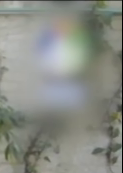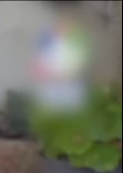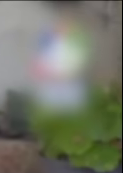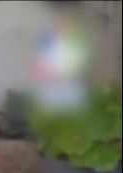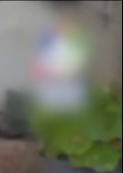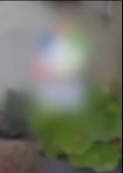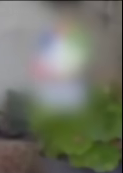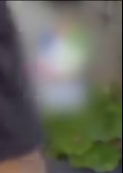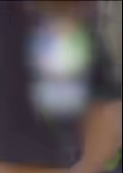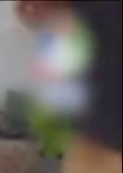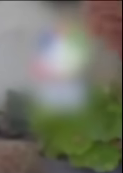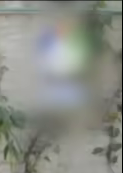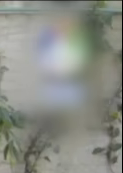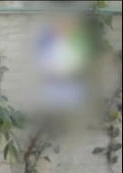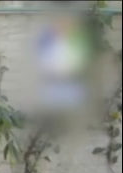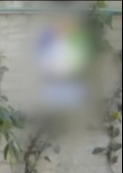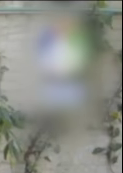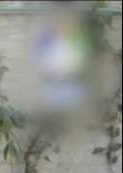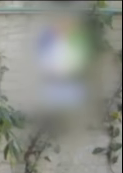¡Gracias!